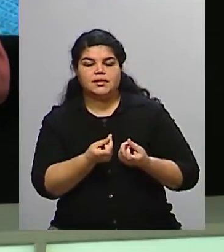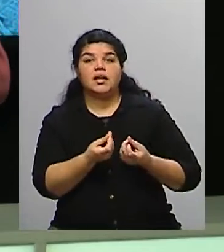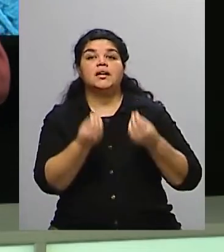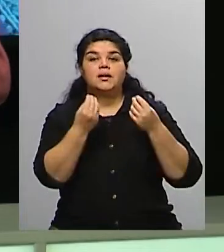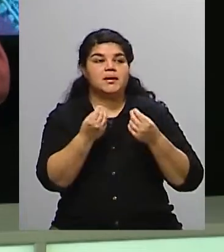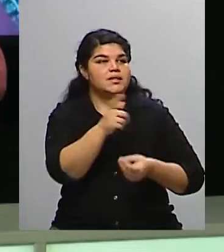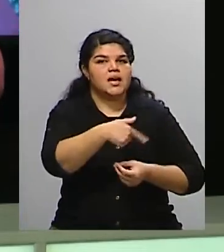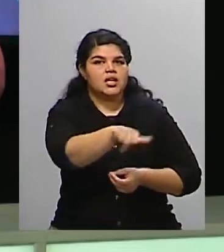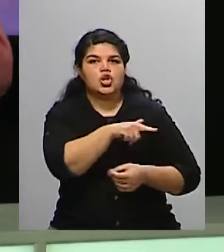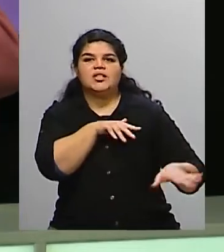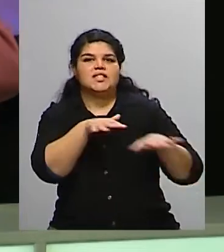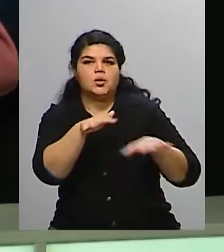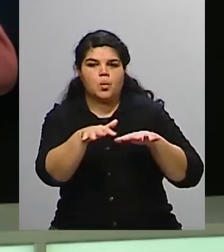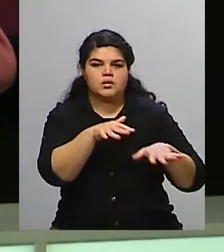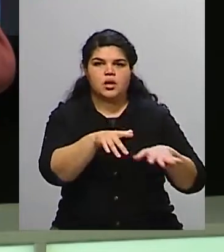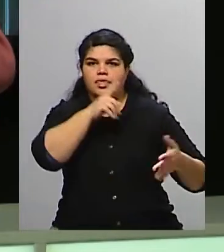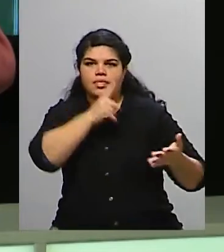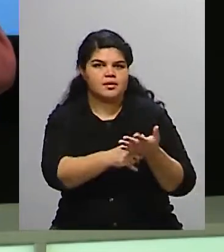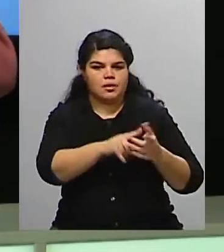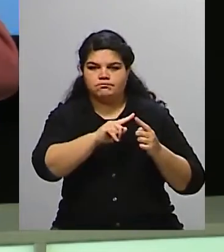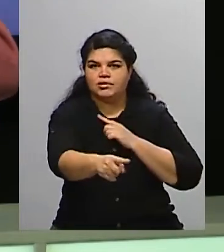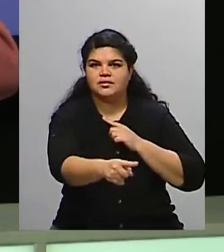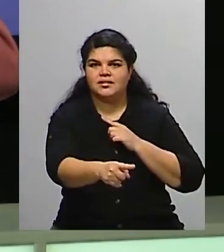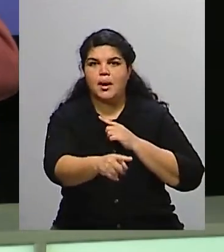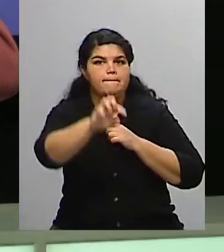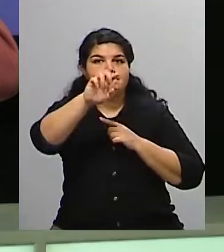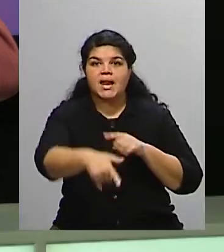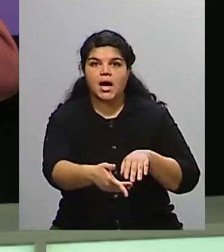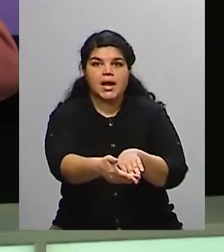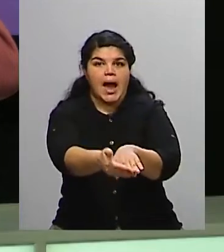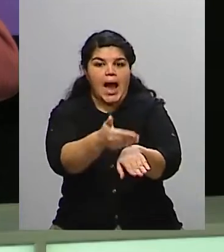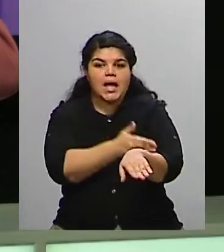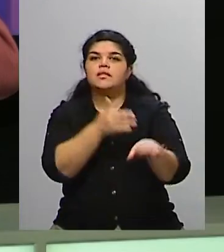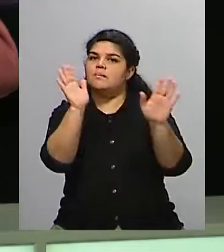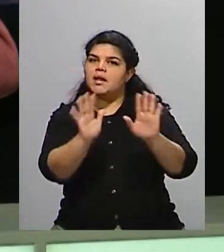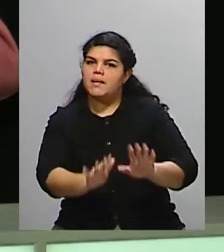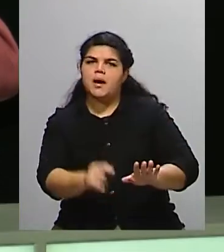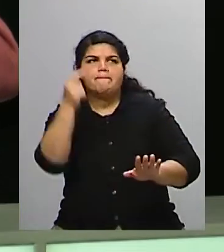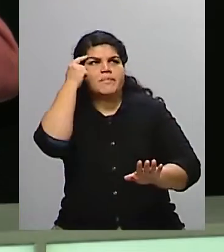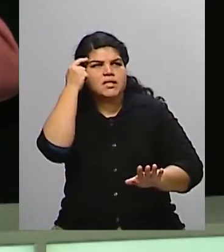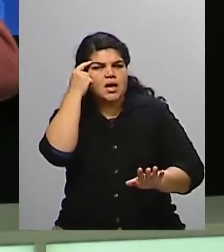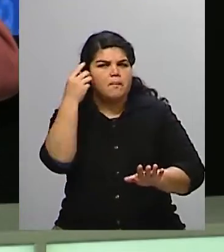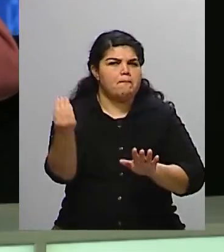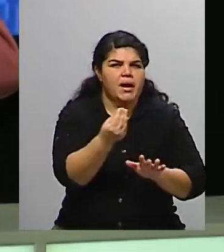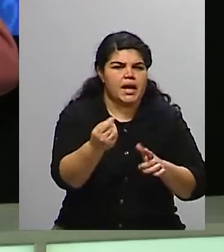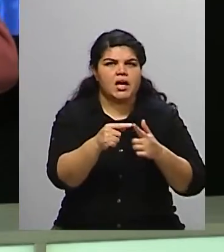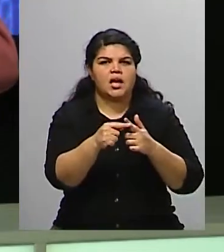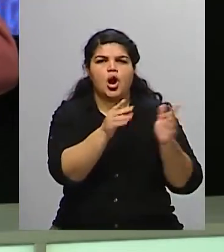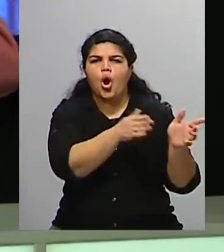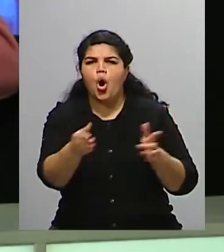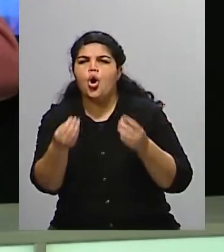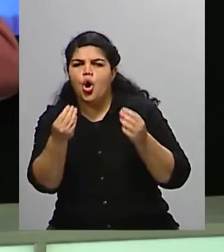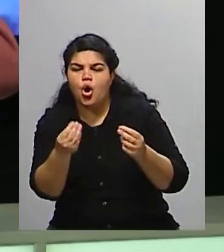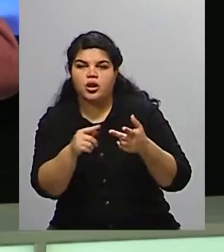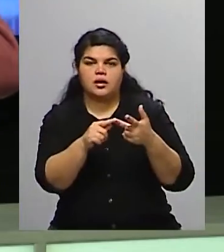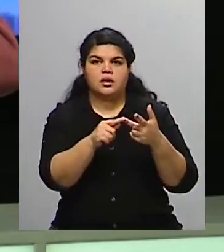tomar acción. Claro. Entonces, la etapa de formulación de proyecto, que es solamente un proceso de pensar para qué, en qué orden, qué recursos vas a necesitar,